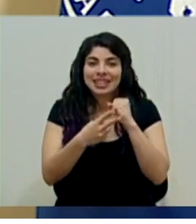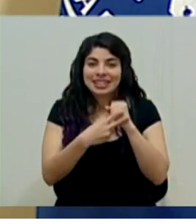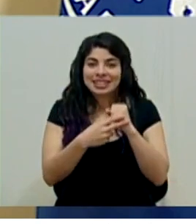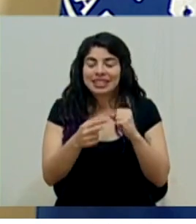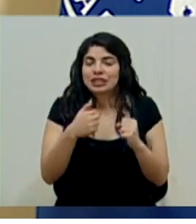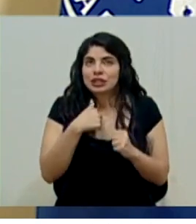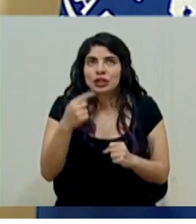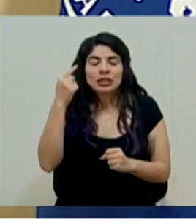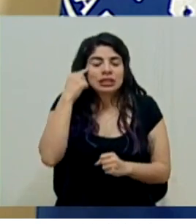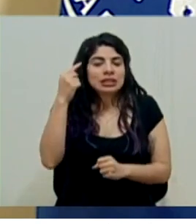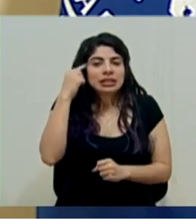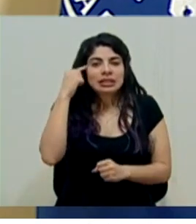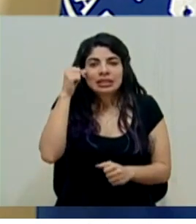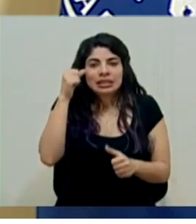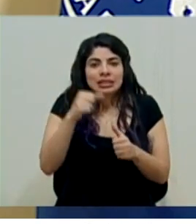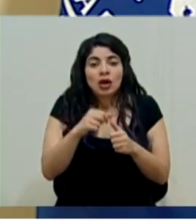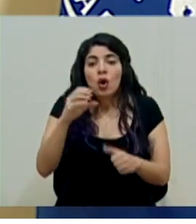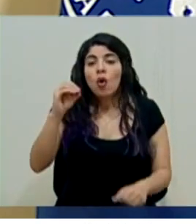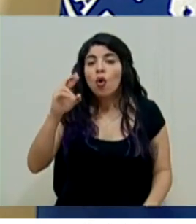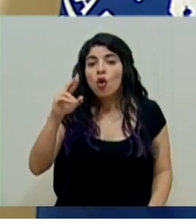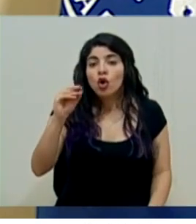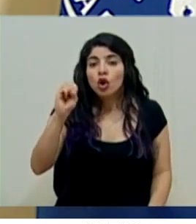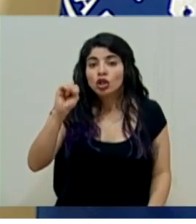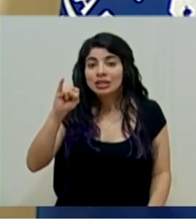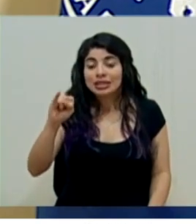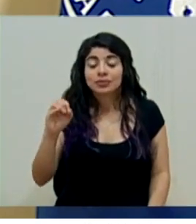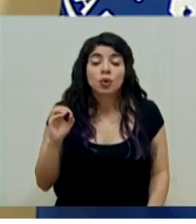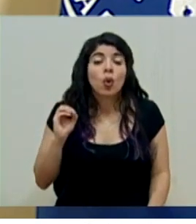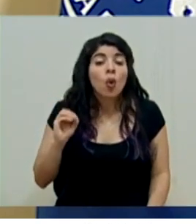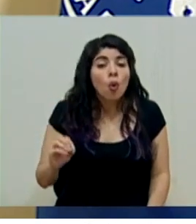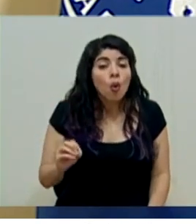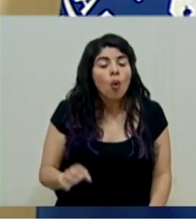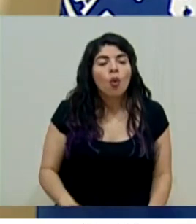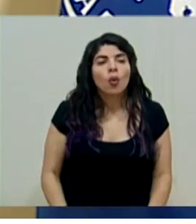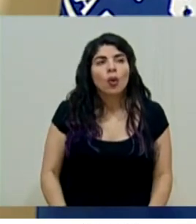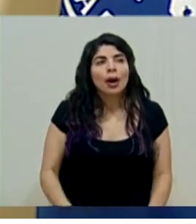lo tengo muy presente en el caso de Orosi o en el caso